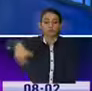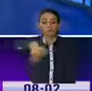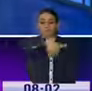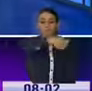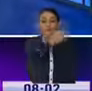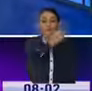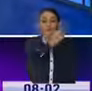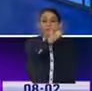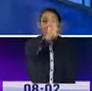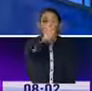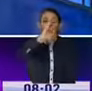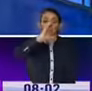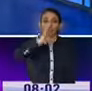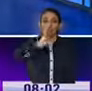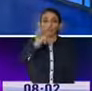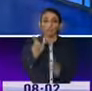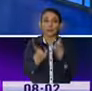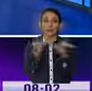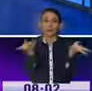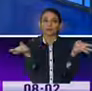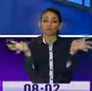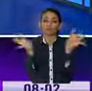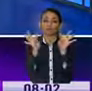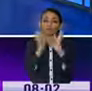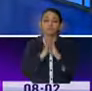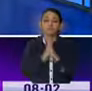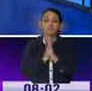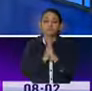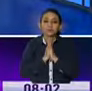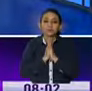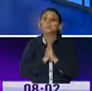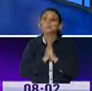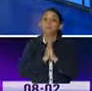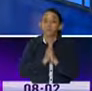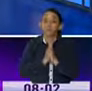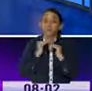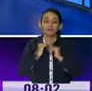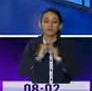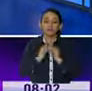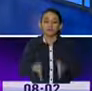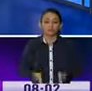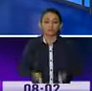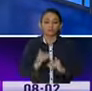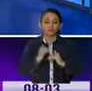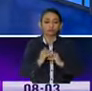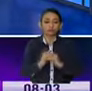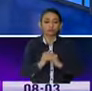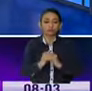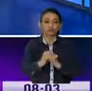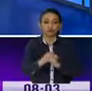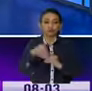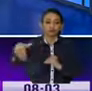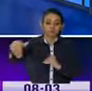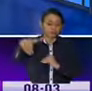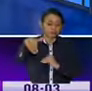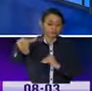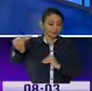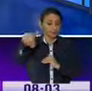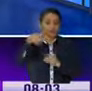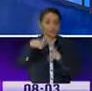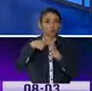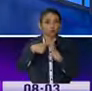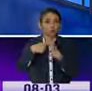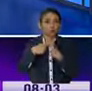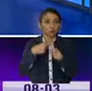S4C. Estaremos con los moradores del sector, quienes piden a la autoridad la pavimentación del pasaje. Así que es urgente eso,